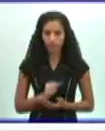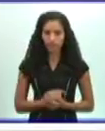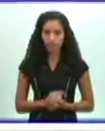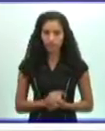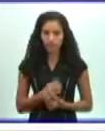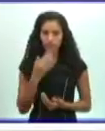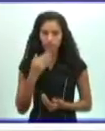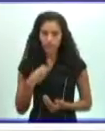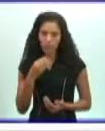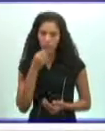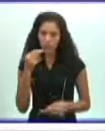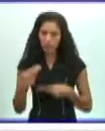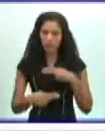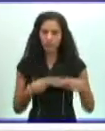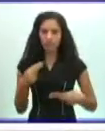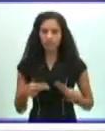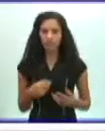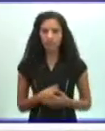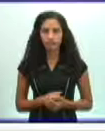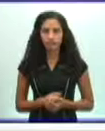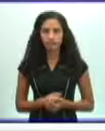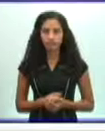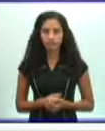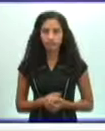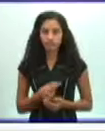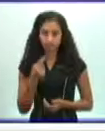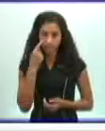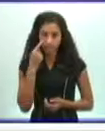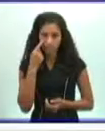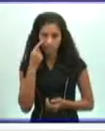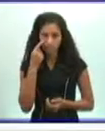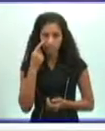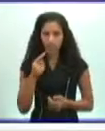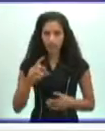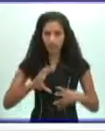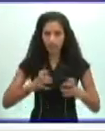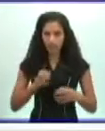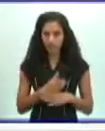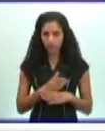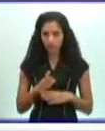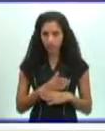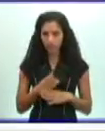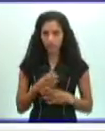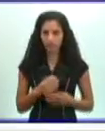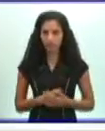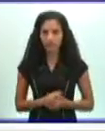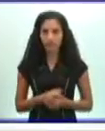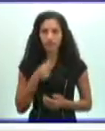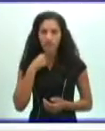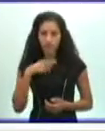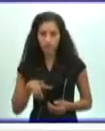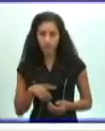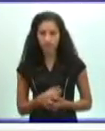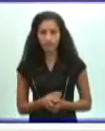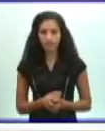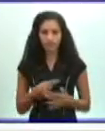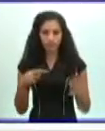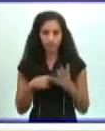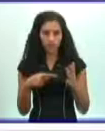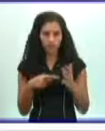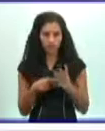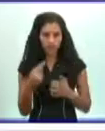¿Cómo podemos proceder? Te invito a verlo de distintas formas. Por ejemplo, Si